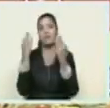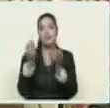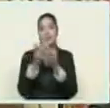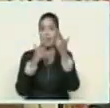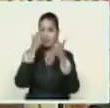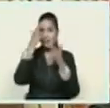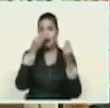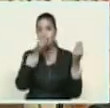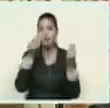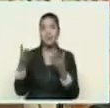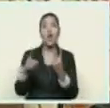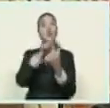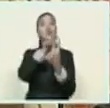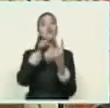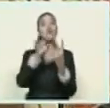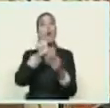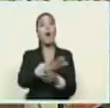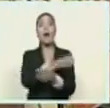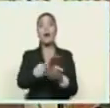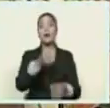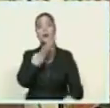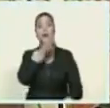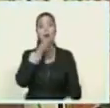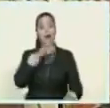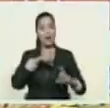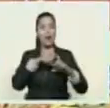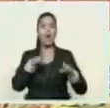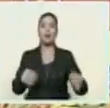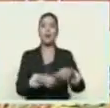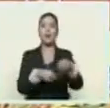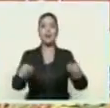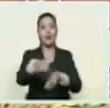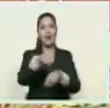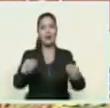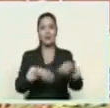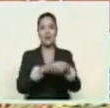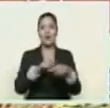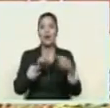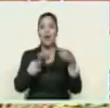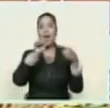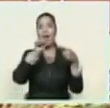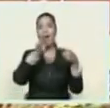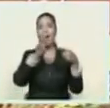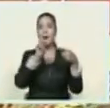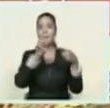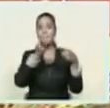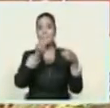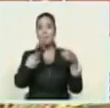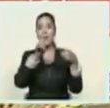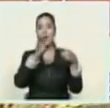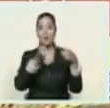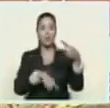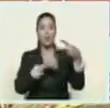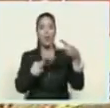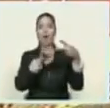chaves le traje a la cantante de corazón dinero fernando martínez